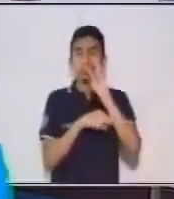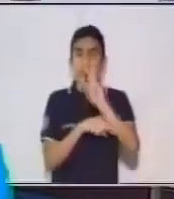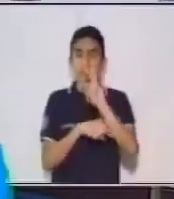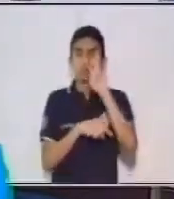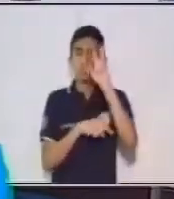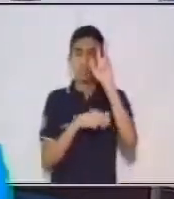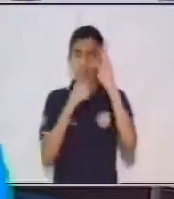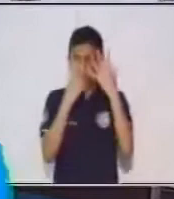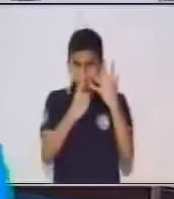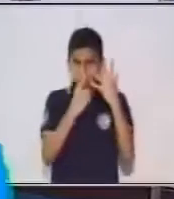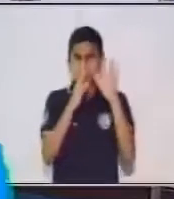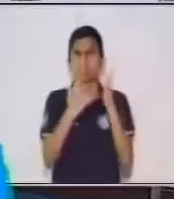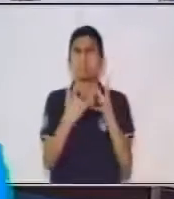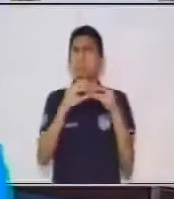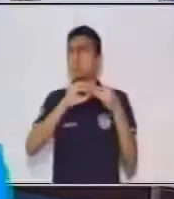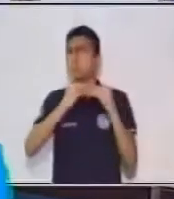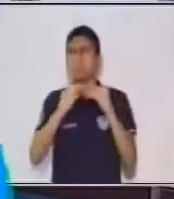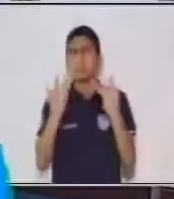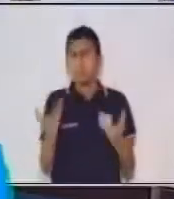36. ¿Qué números serán?